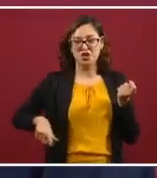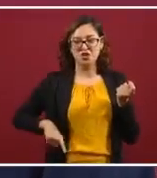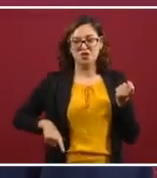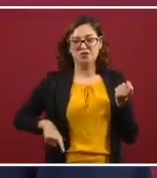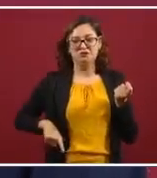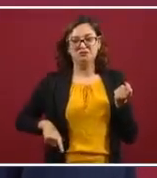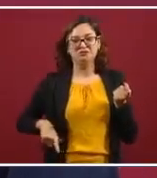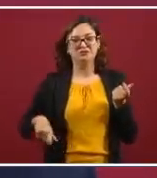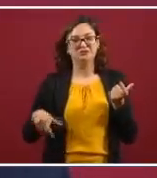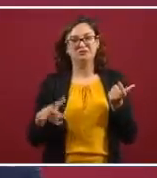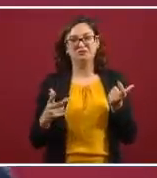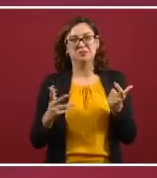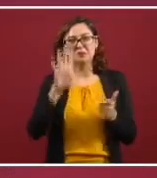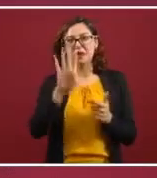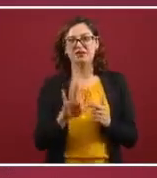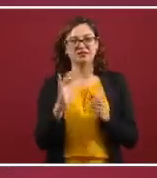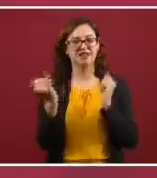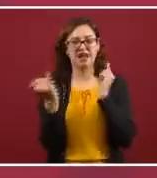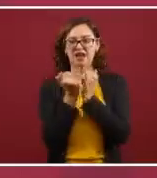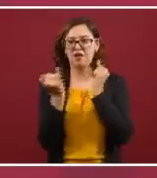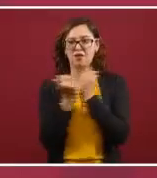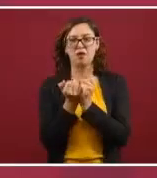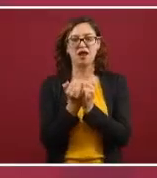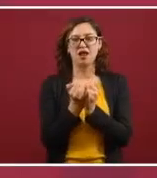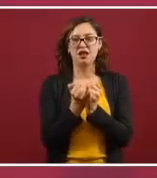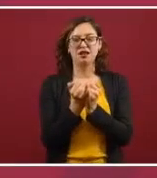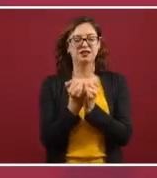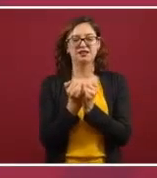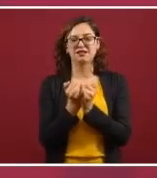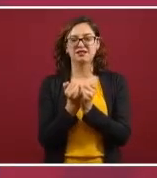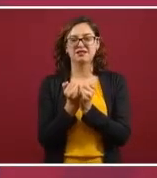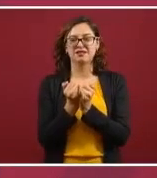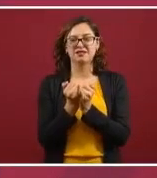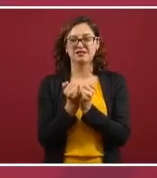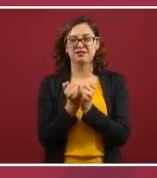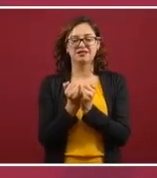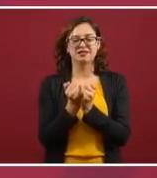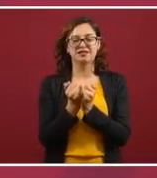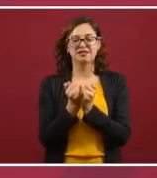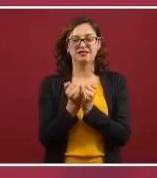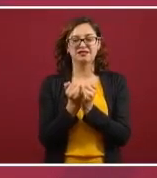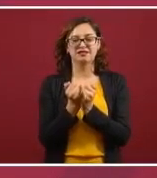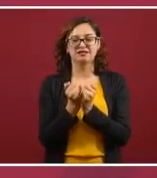fuese el equivalente a actuar como